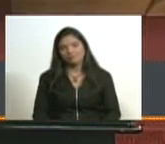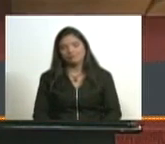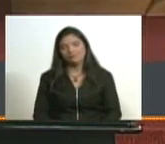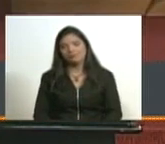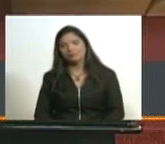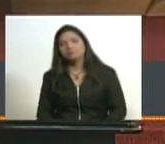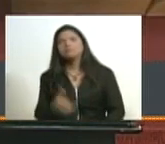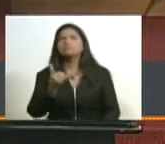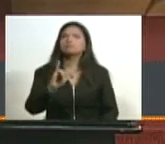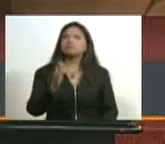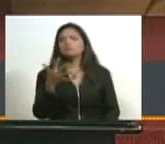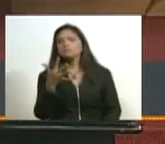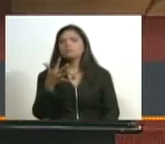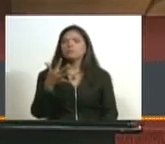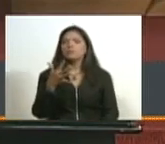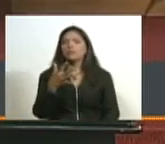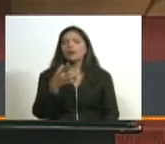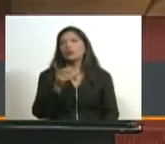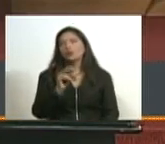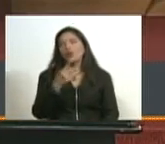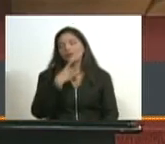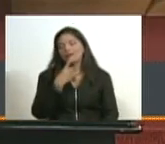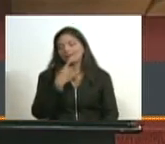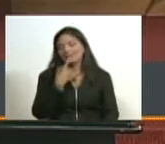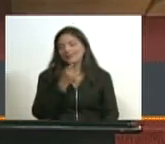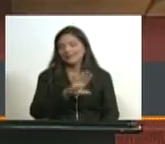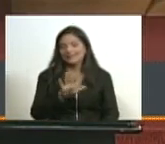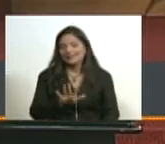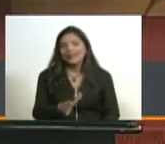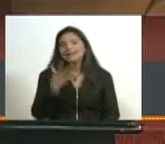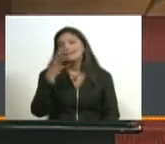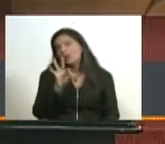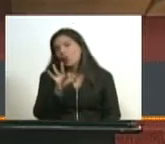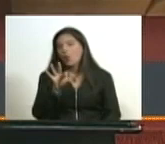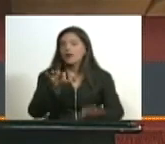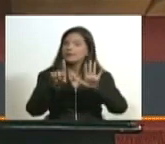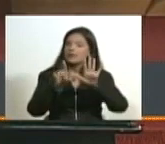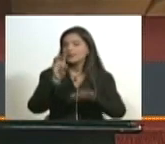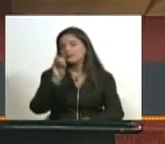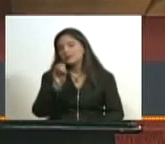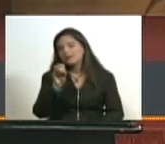Tenemos más de, no les digo, más de 50, 60